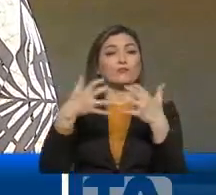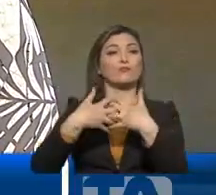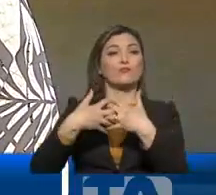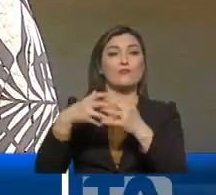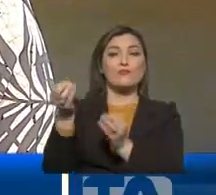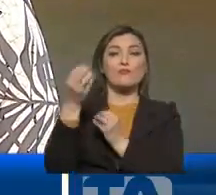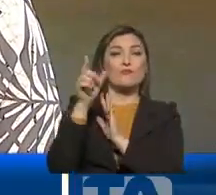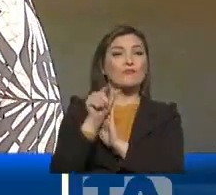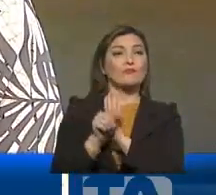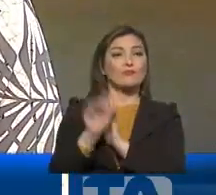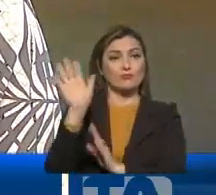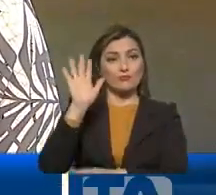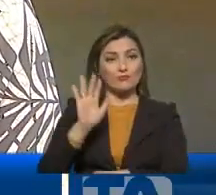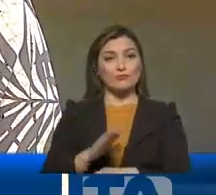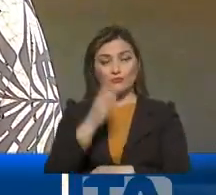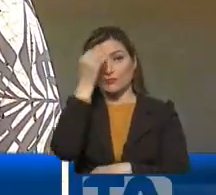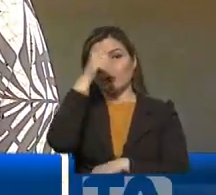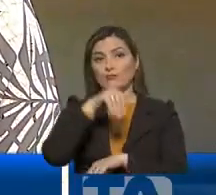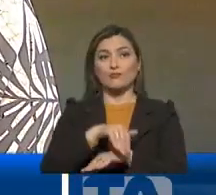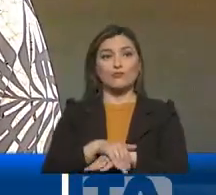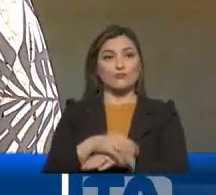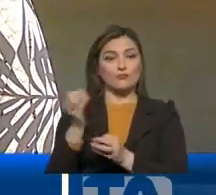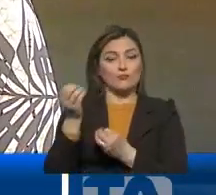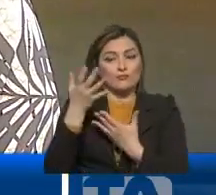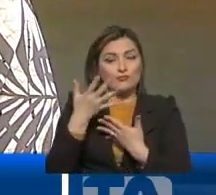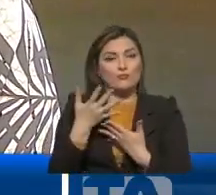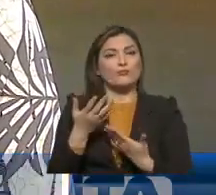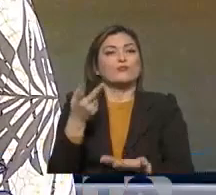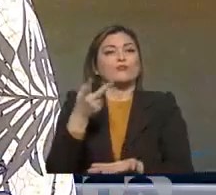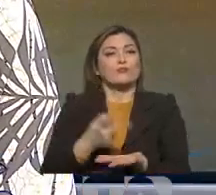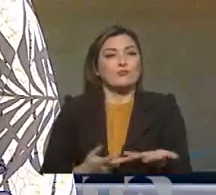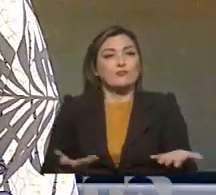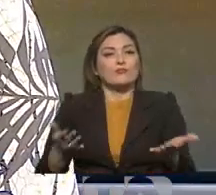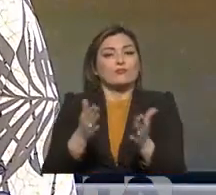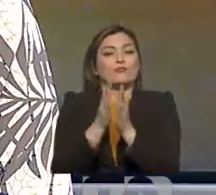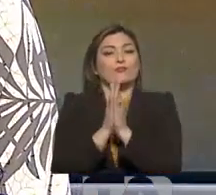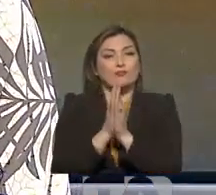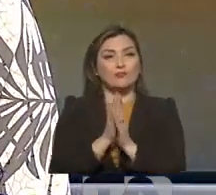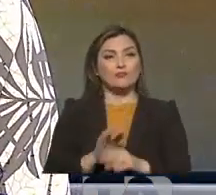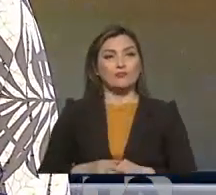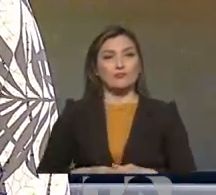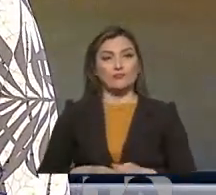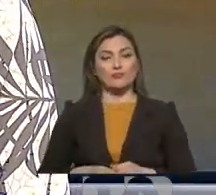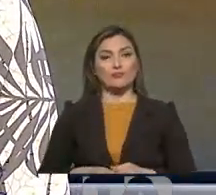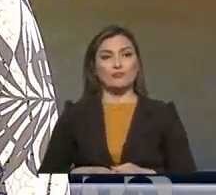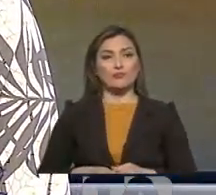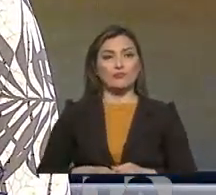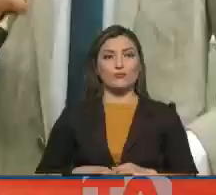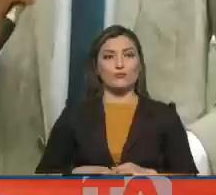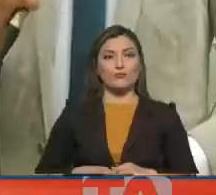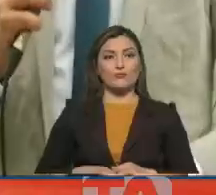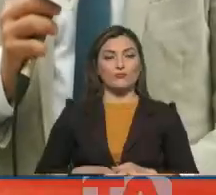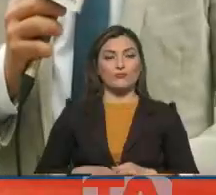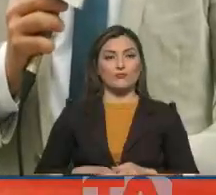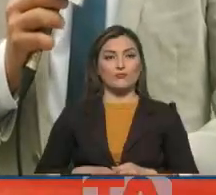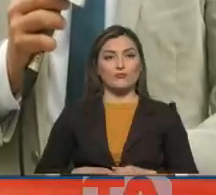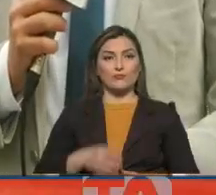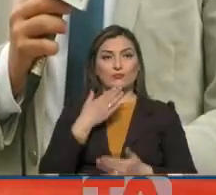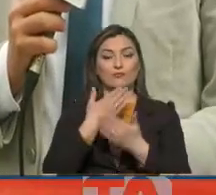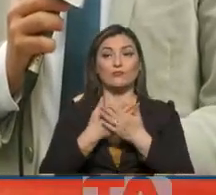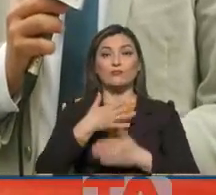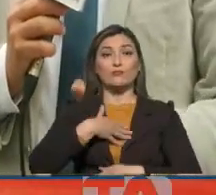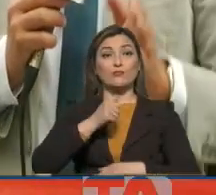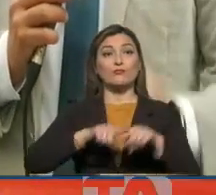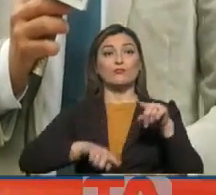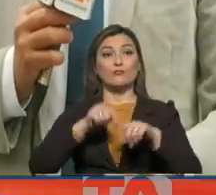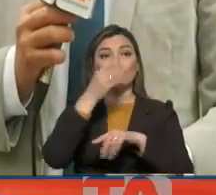conocer los detalles o la fausto muy buenas tardes por favor cuéntanos qué otro pedido hizo el fiscal gracias qué tal amigos